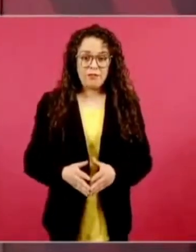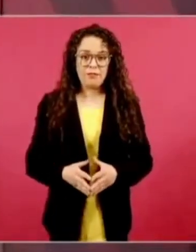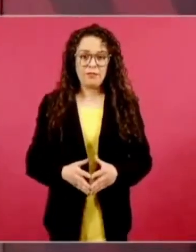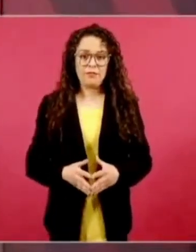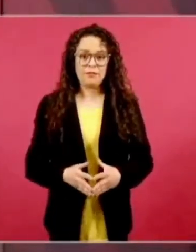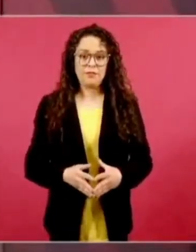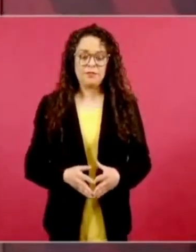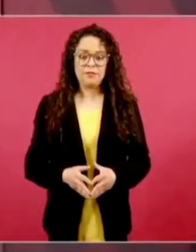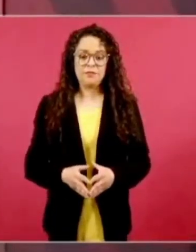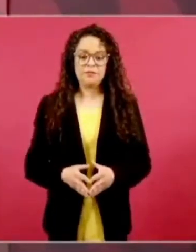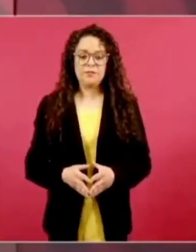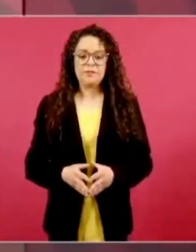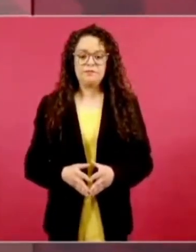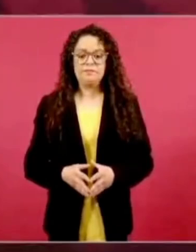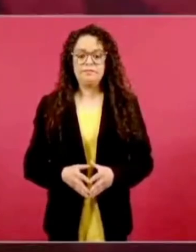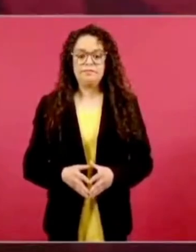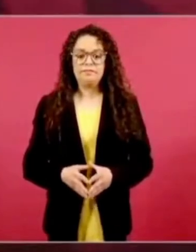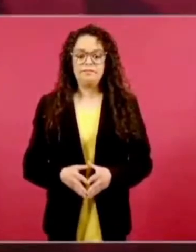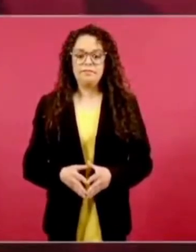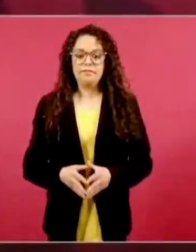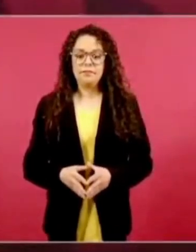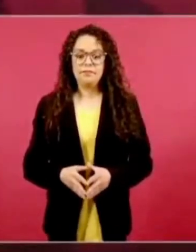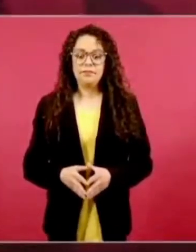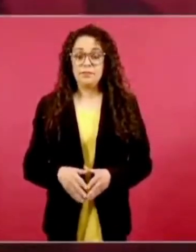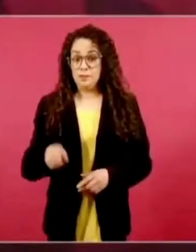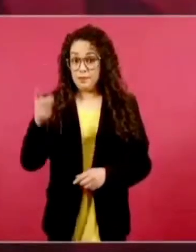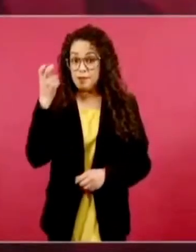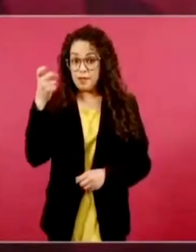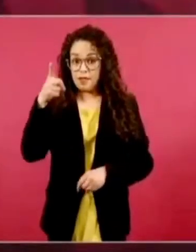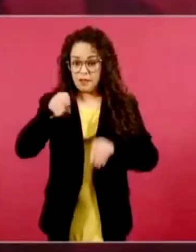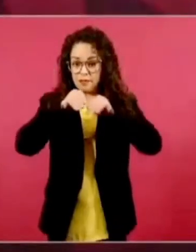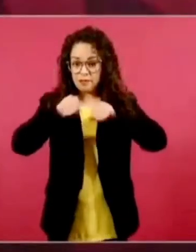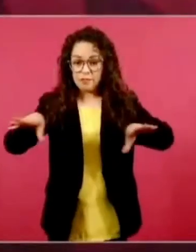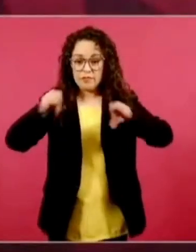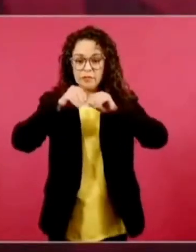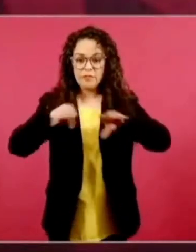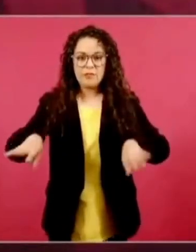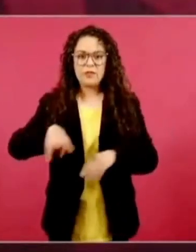Bueno, esa campaña fue muy sucia